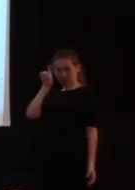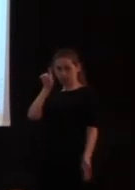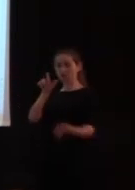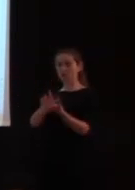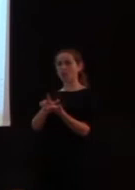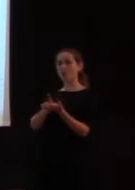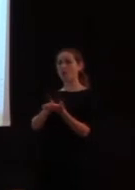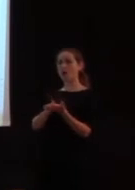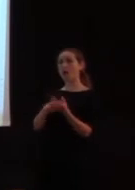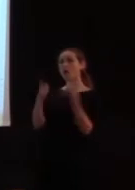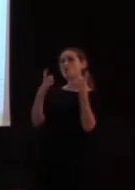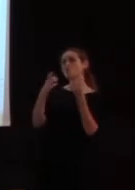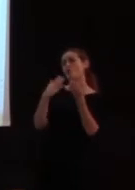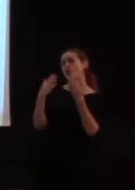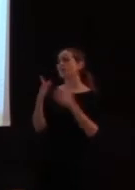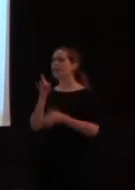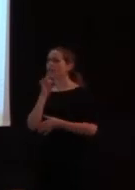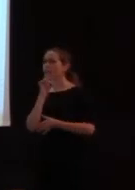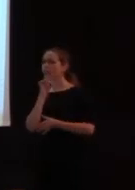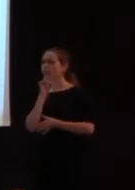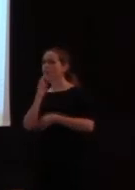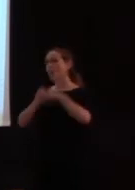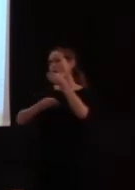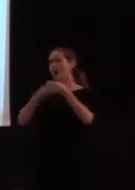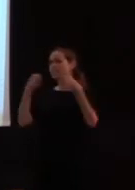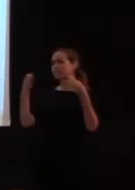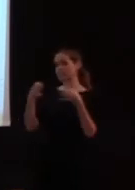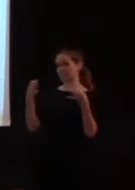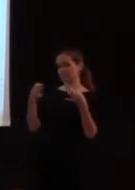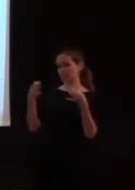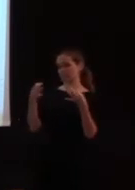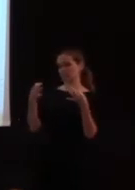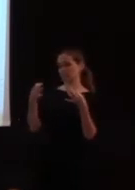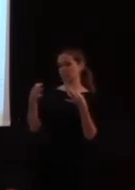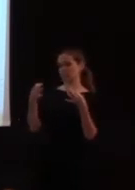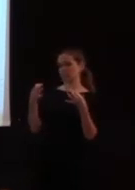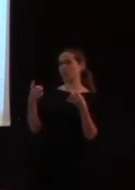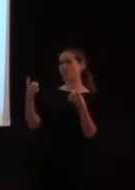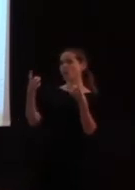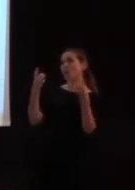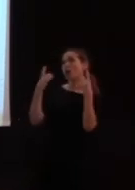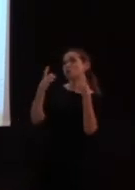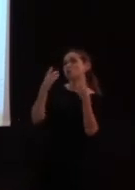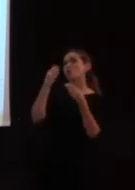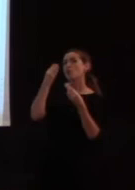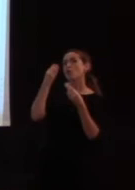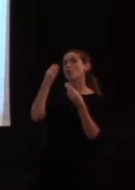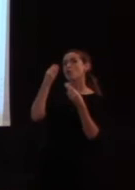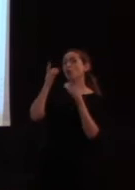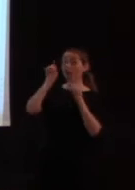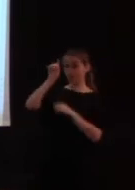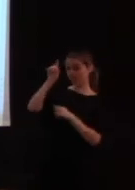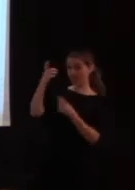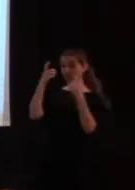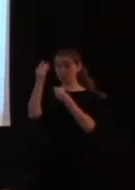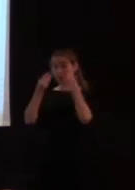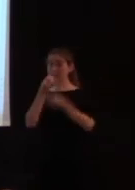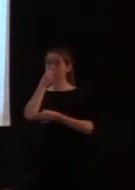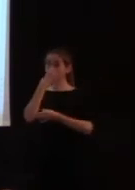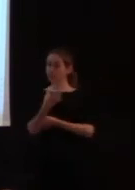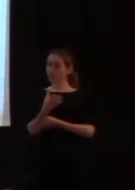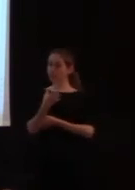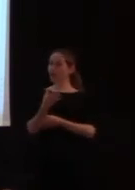hablan, qué hacen aquellos docentes que los alumnos piensan que son buenos, qué tipo de habilidades discursivas utilizan en las